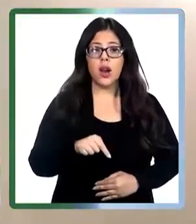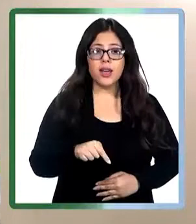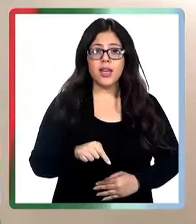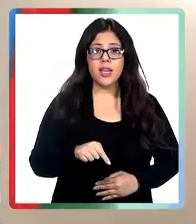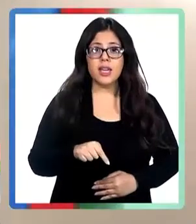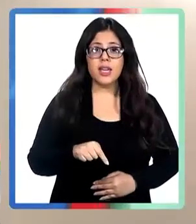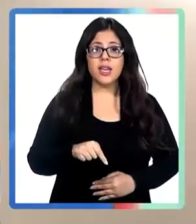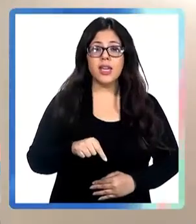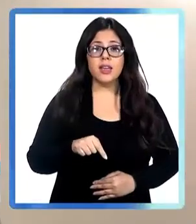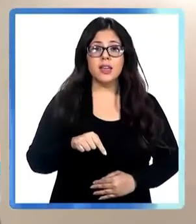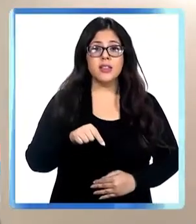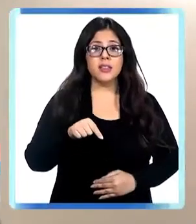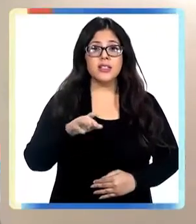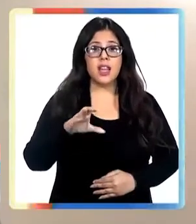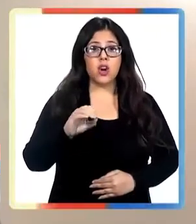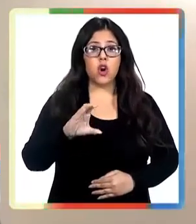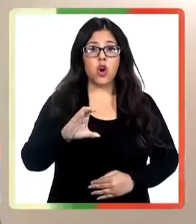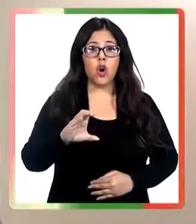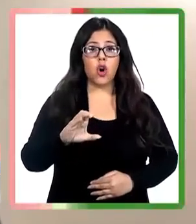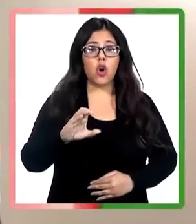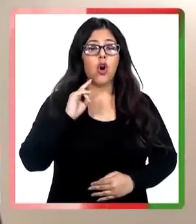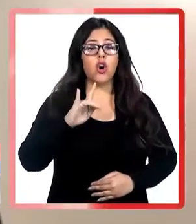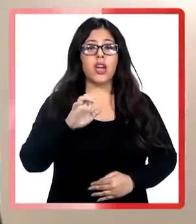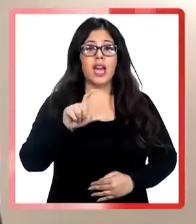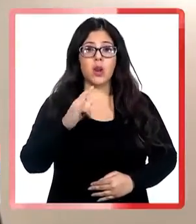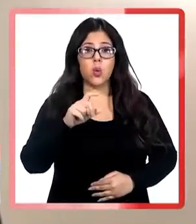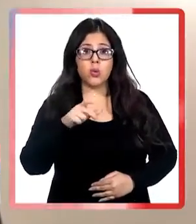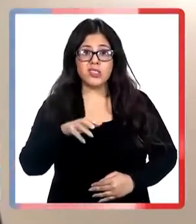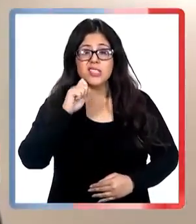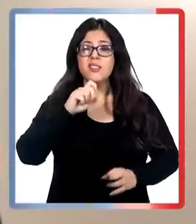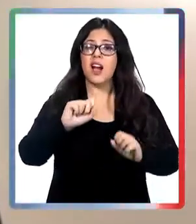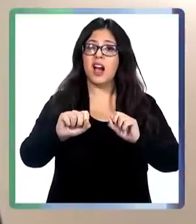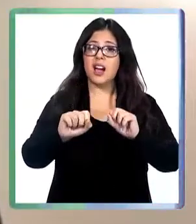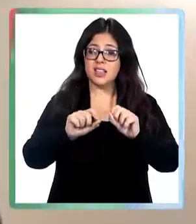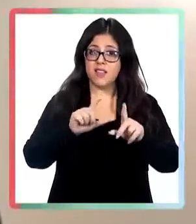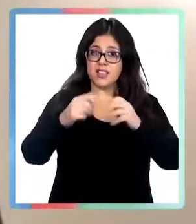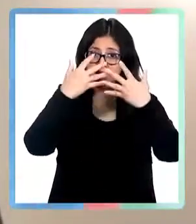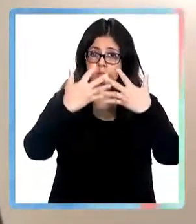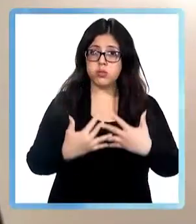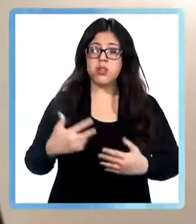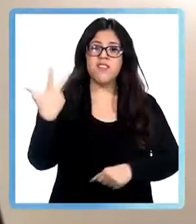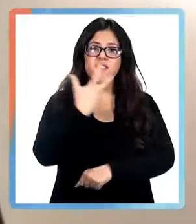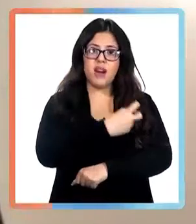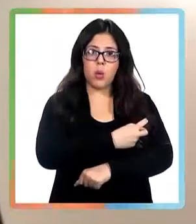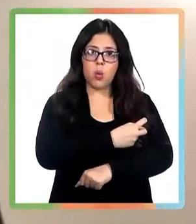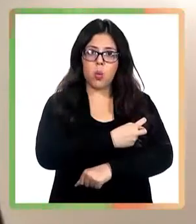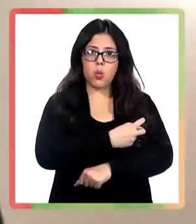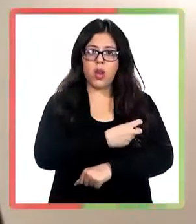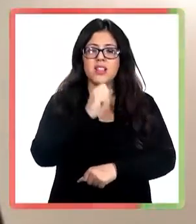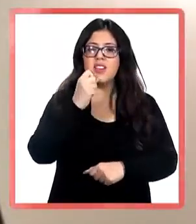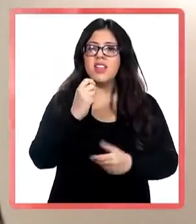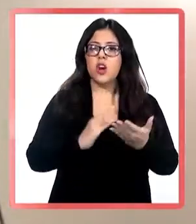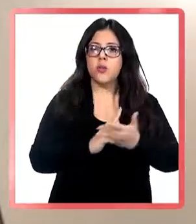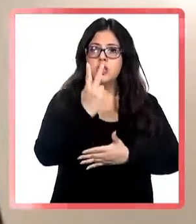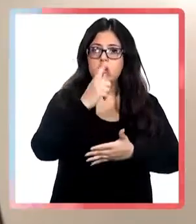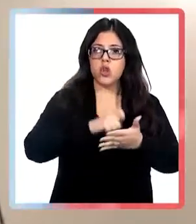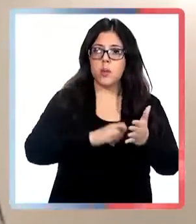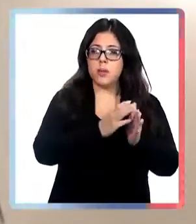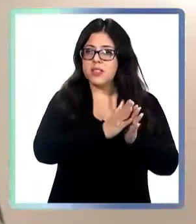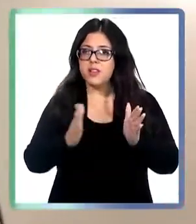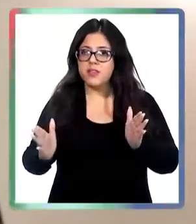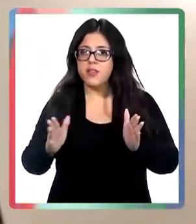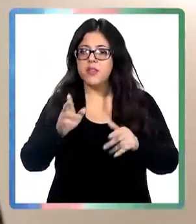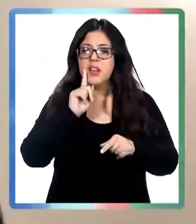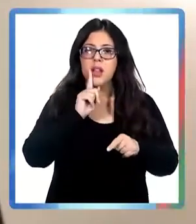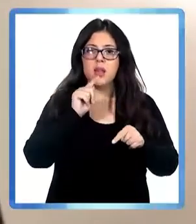caso del coqueluche, la forma como nosotros generamos la protección es a través de la vacuna hexavalente y sería a partir de los 2 meses que comenzamos a